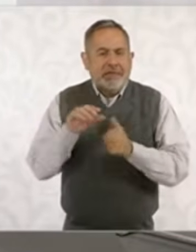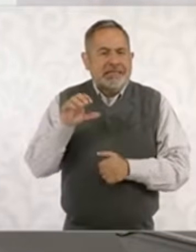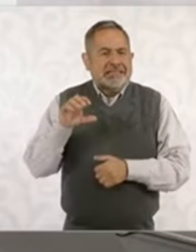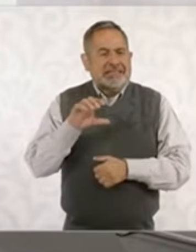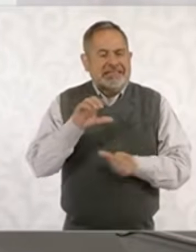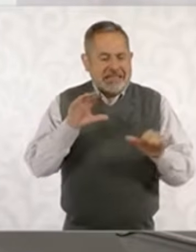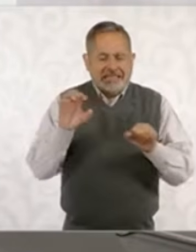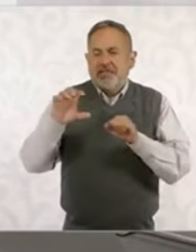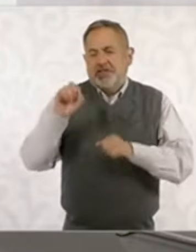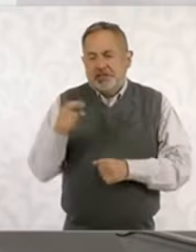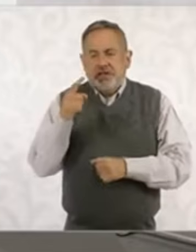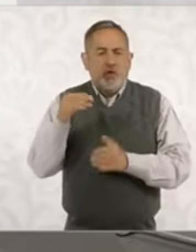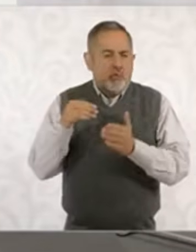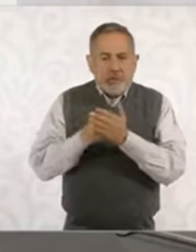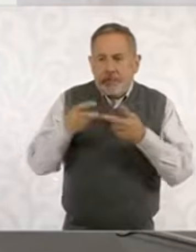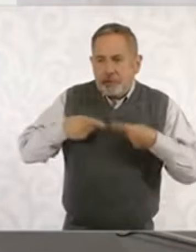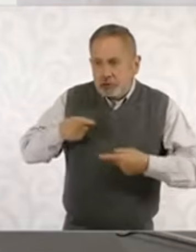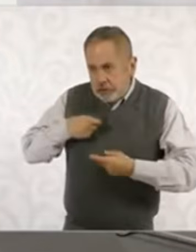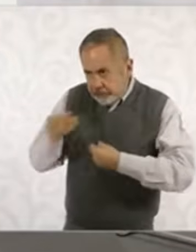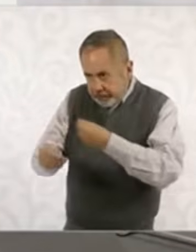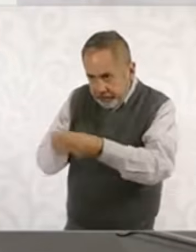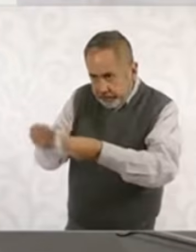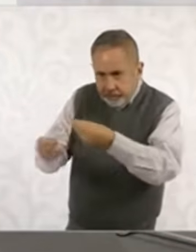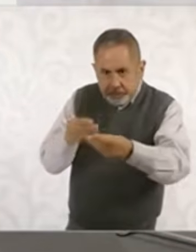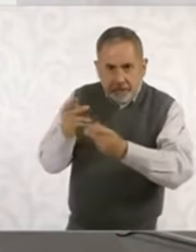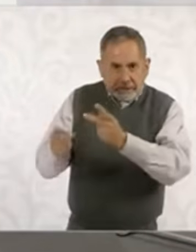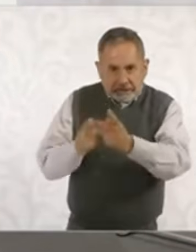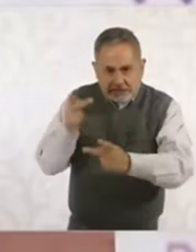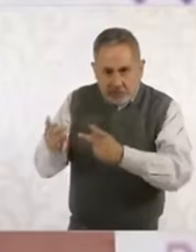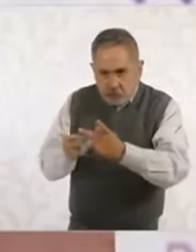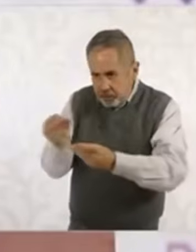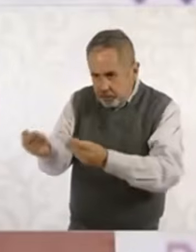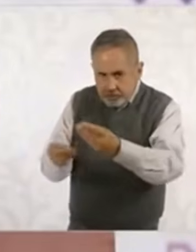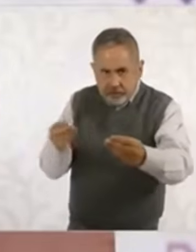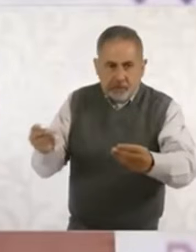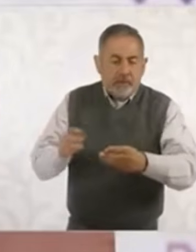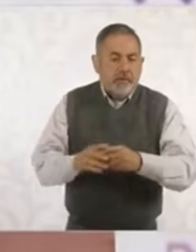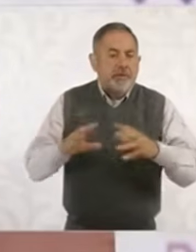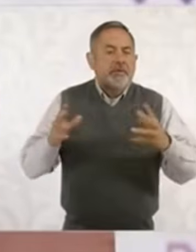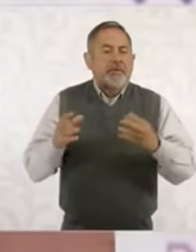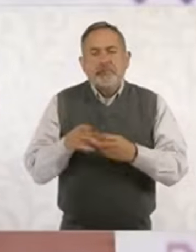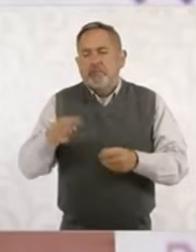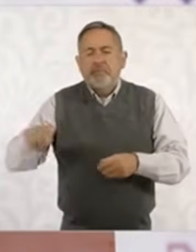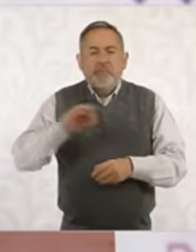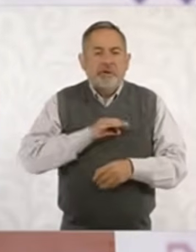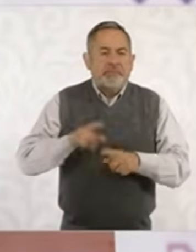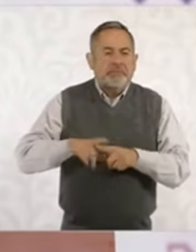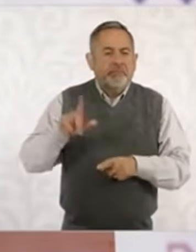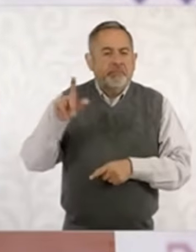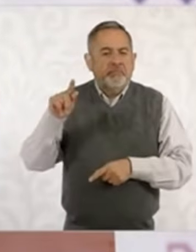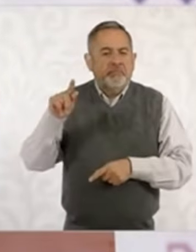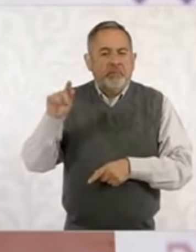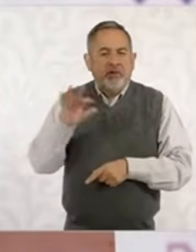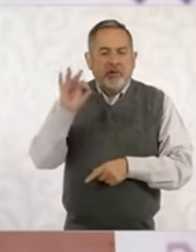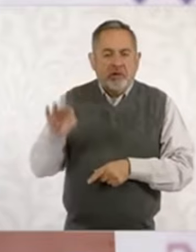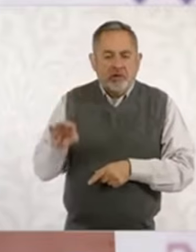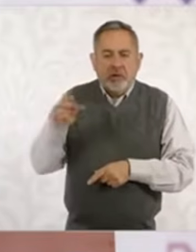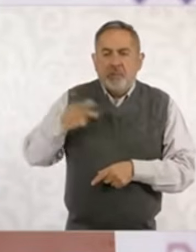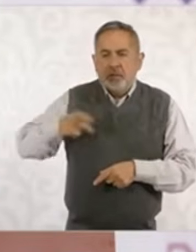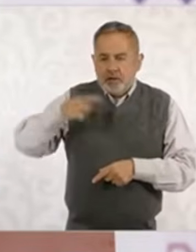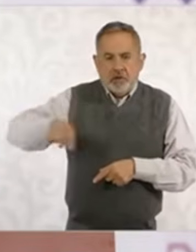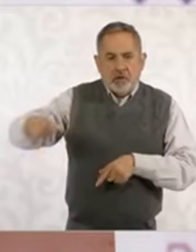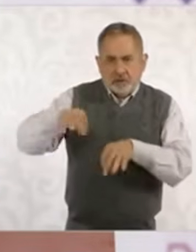845,661 créditos vigentes. ¿Y cómo se divide esta cartera? El 70 o poco más del 70% para personas